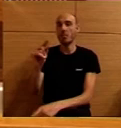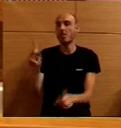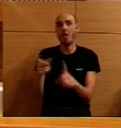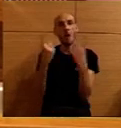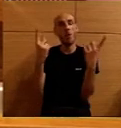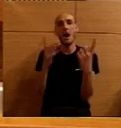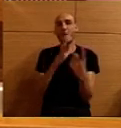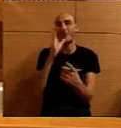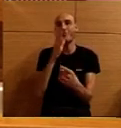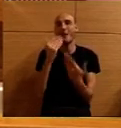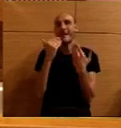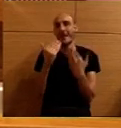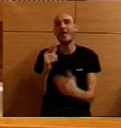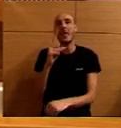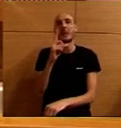construido